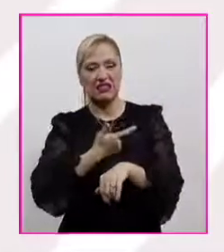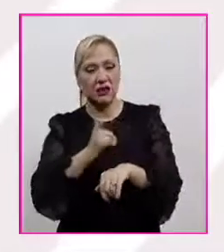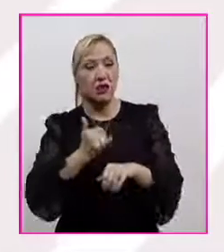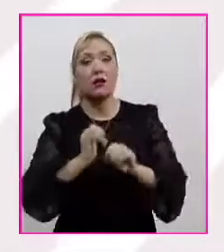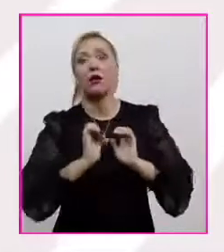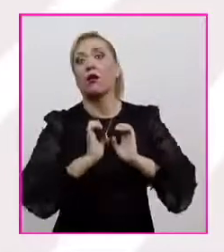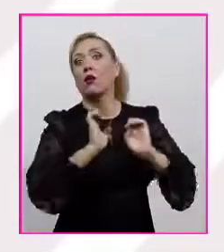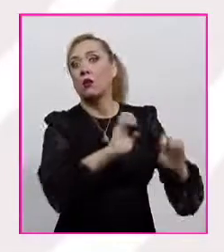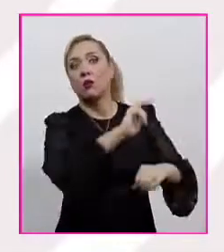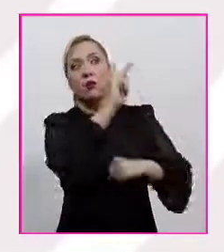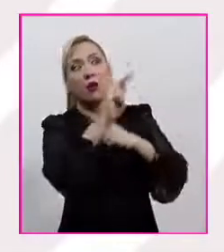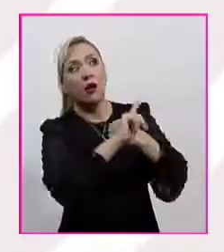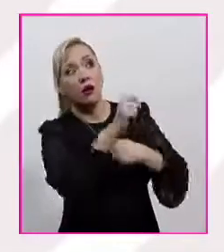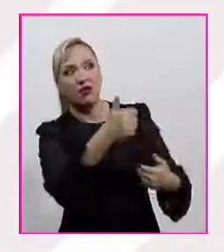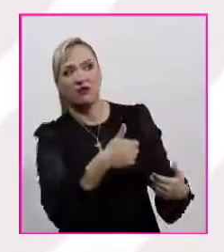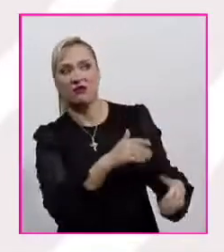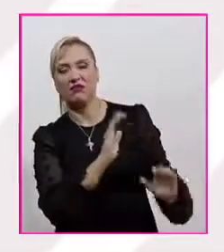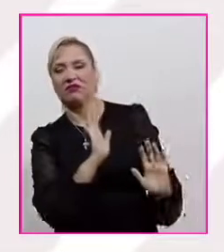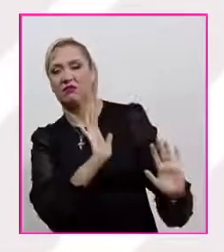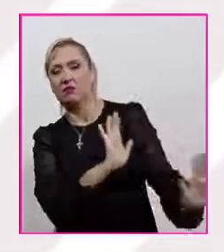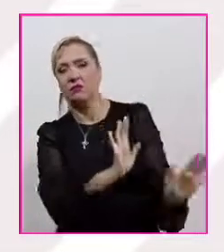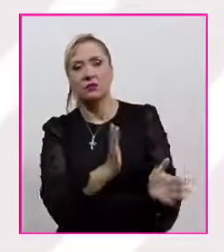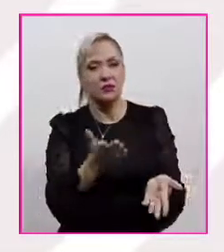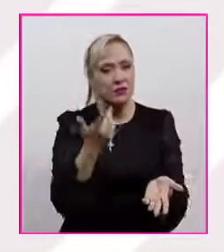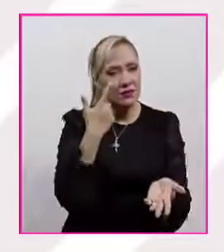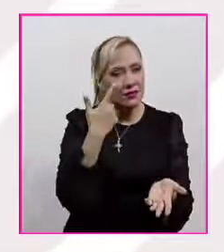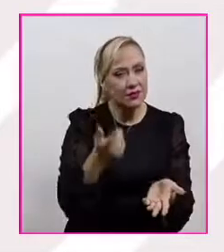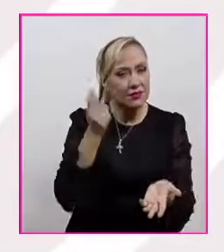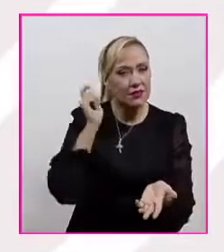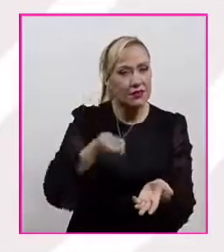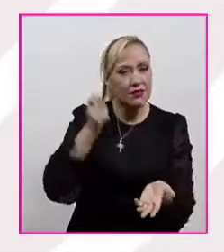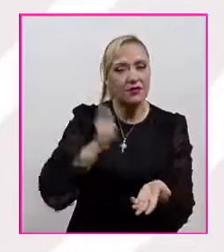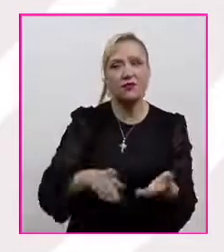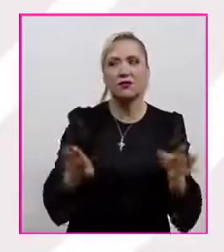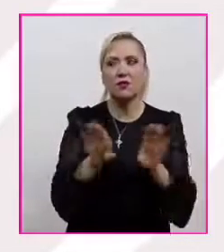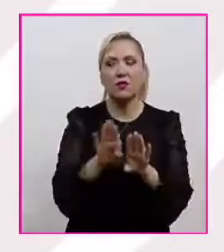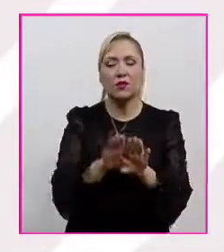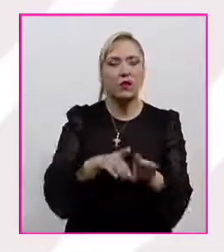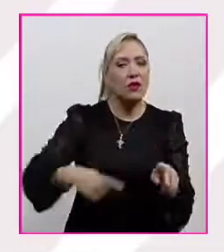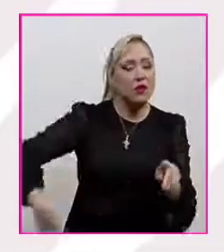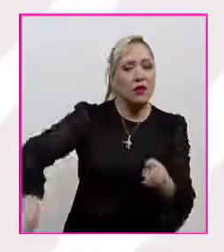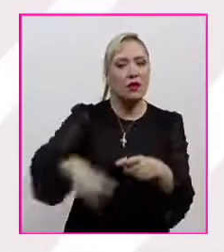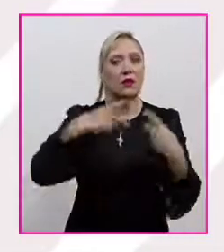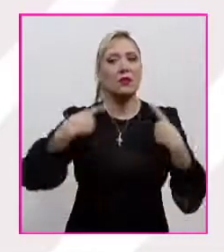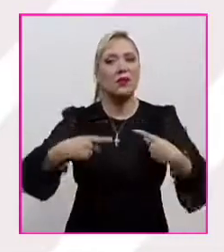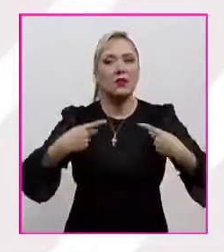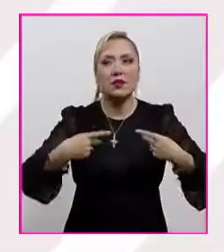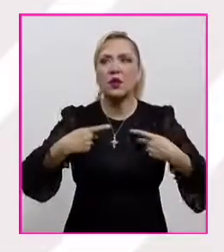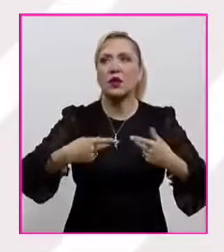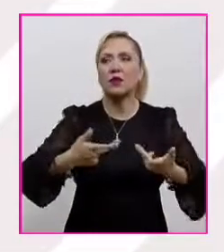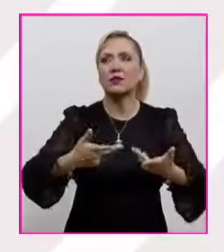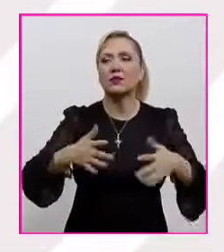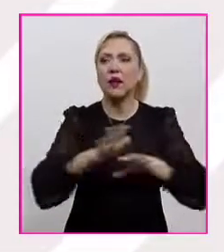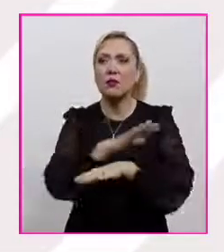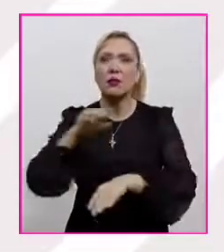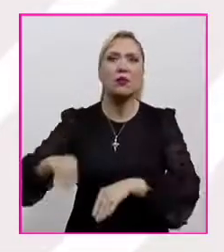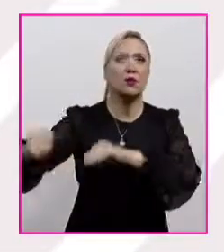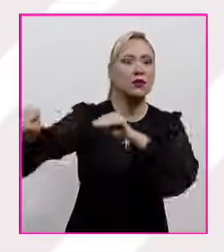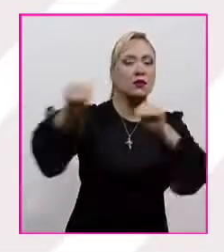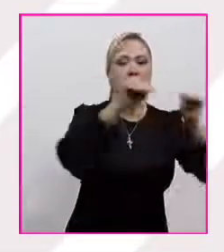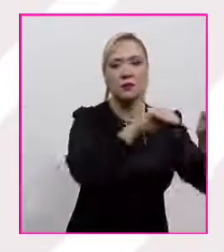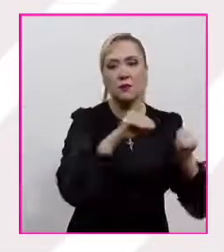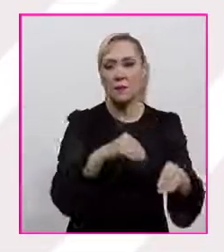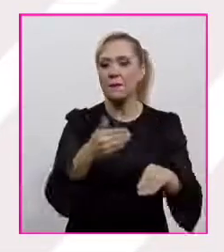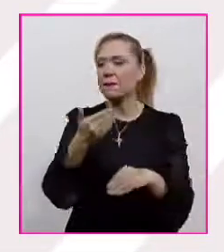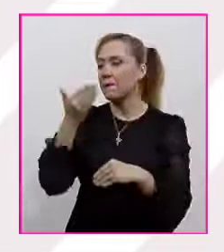supuesto, en estas cuestiones relacionadas con la movilidad humana. Y pues me gustaría empezar contigo,